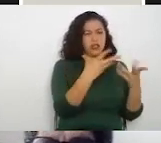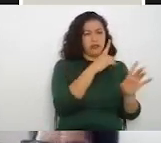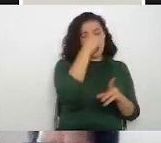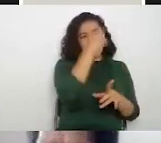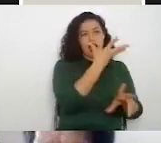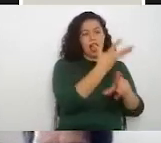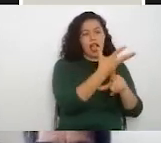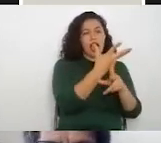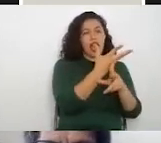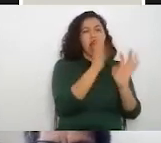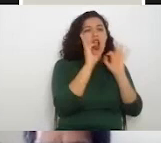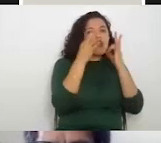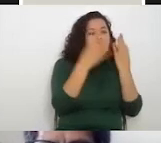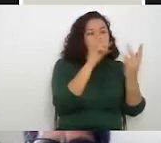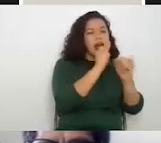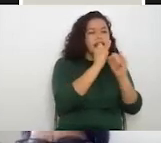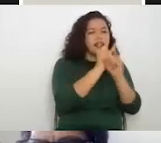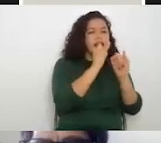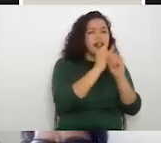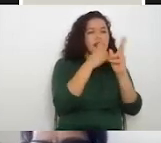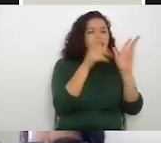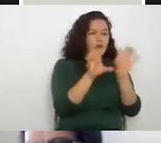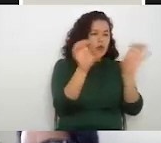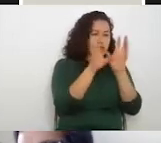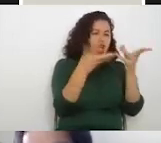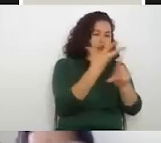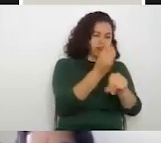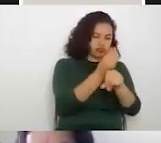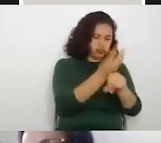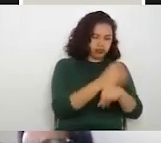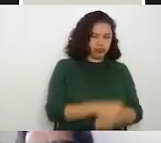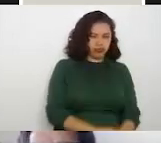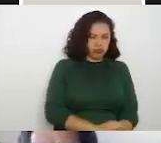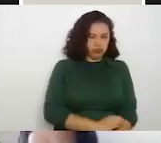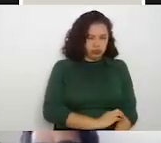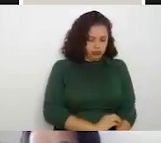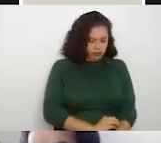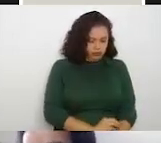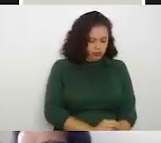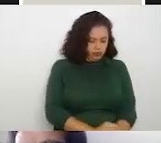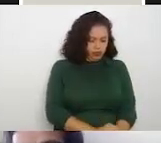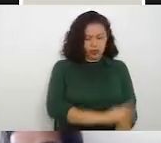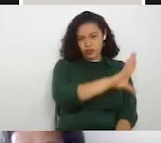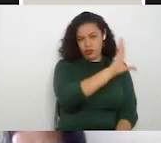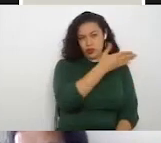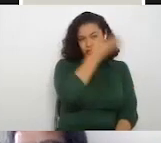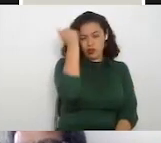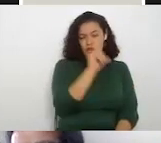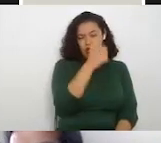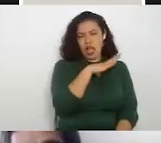Porque también se le da mantenimiento a la infraestructura informática. Y no sé qué otras cosas más pudiera haber,